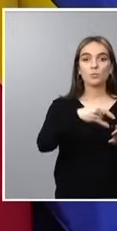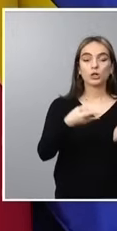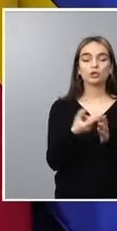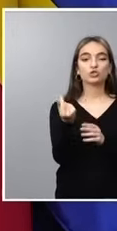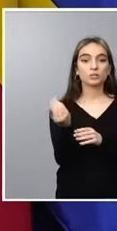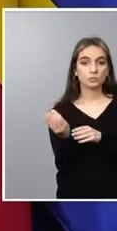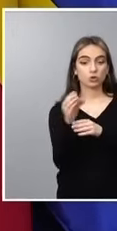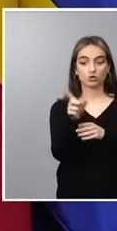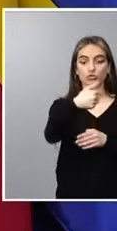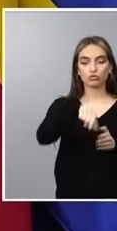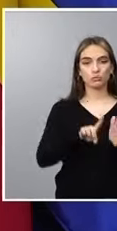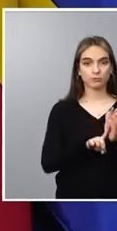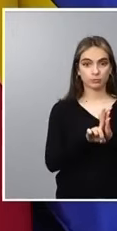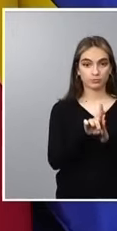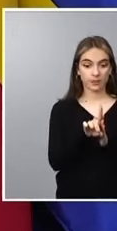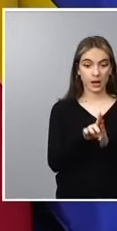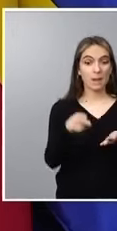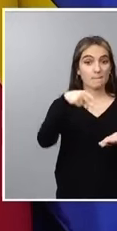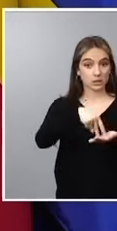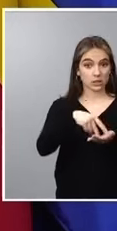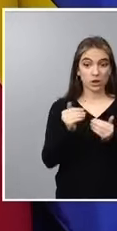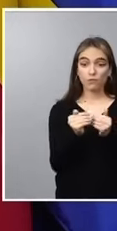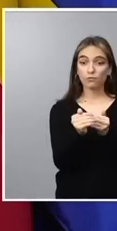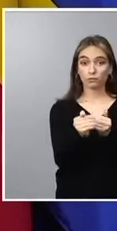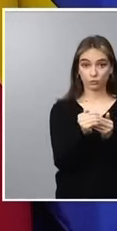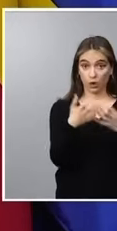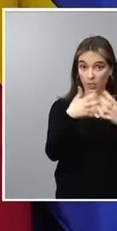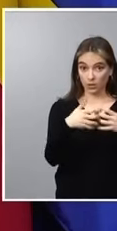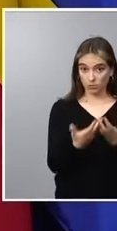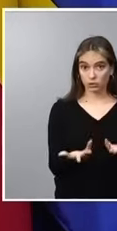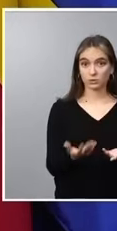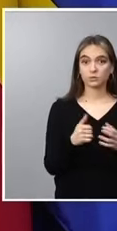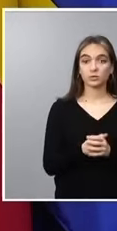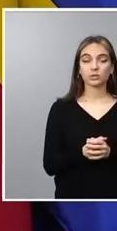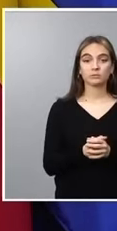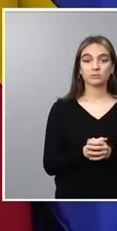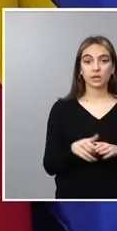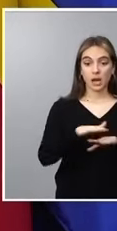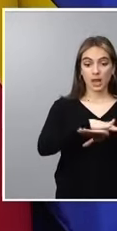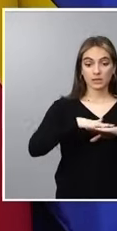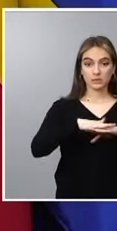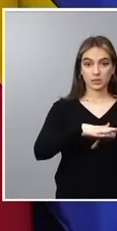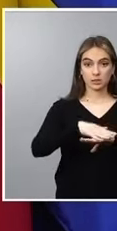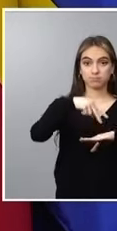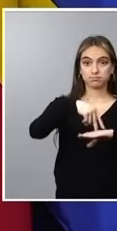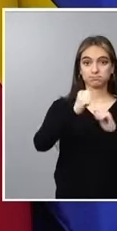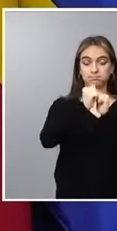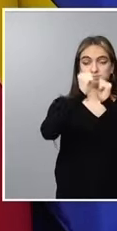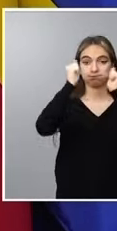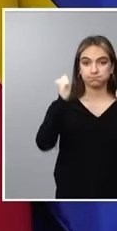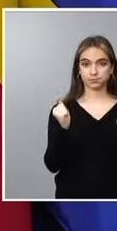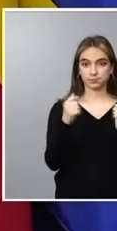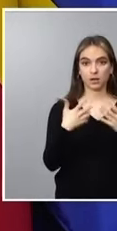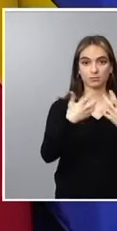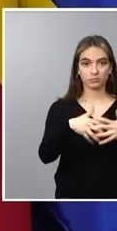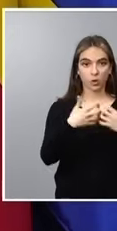Está en el caso Begoña, está en el caso hermano de Sánchez, David Sánchez, está en el caso Coldo, no sé si en la parte de Tito Berni